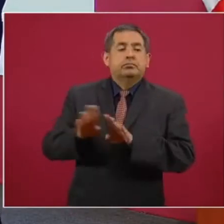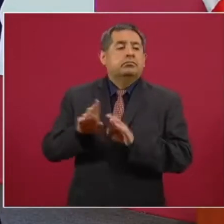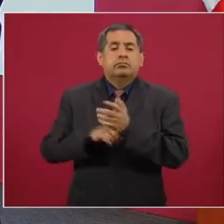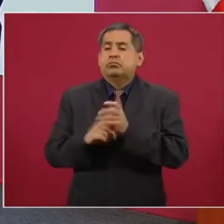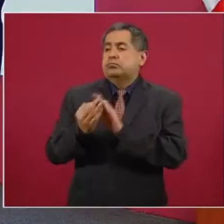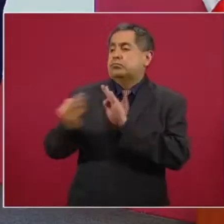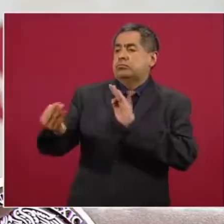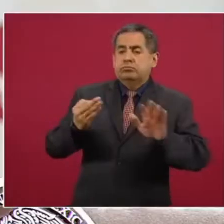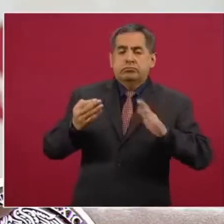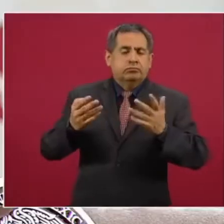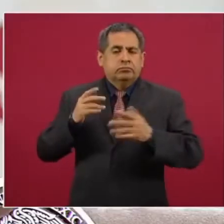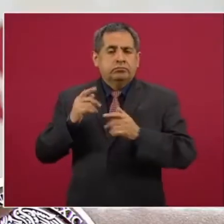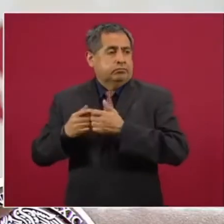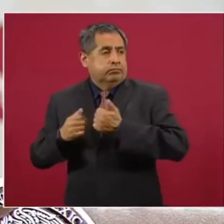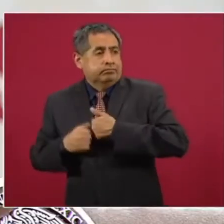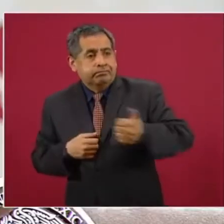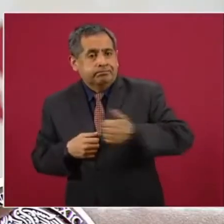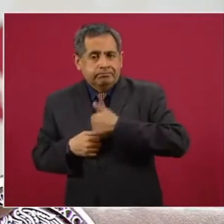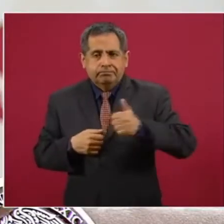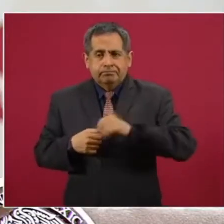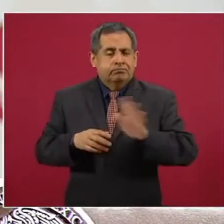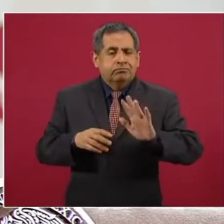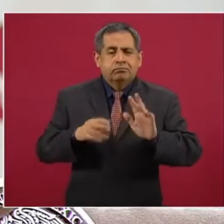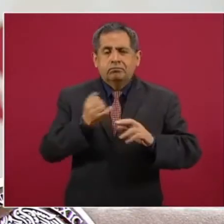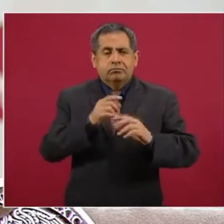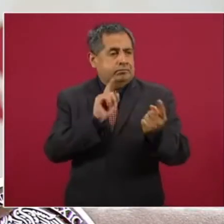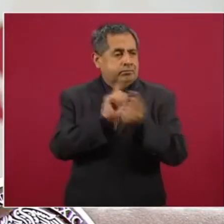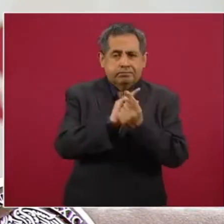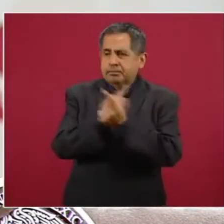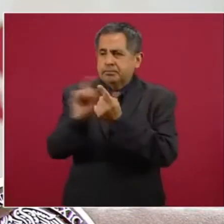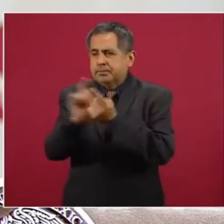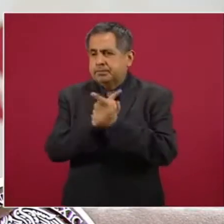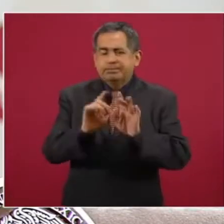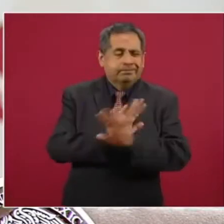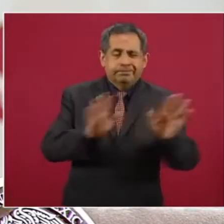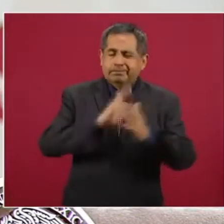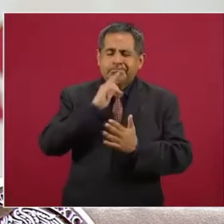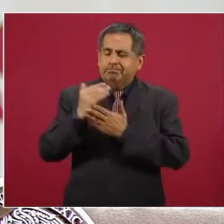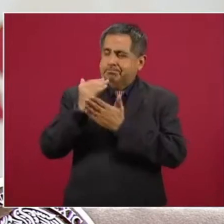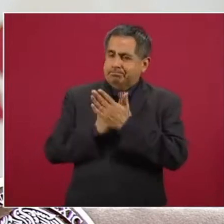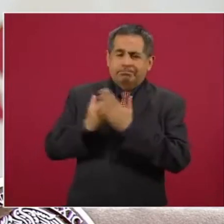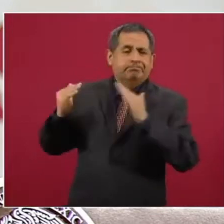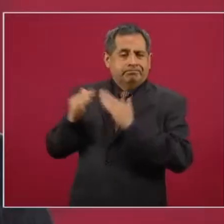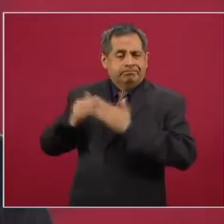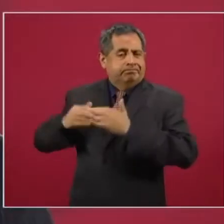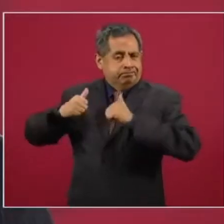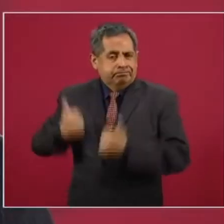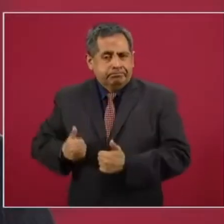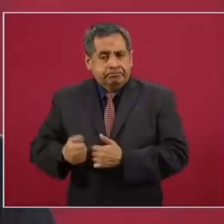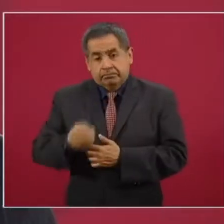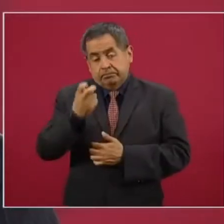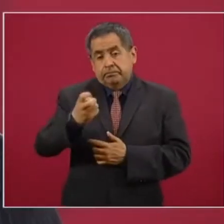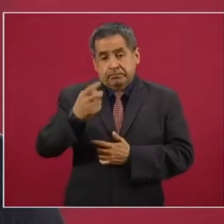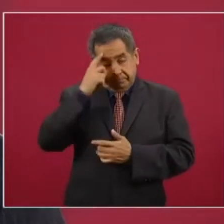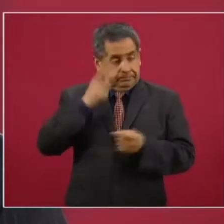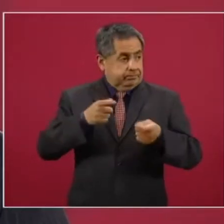distancia recorrida de todos los días, sino su encuentro en el espacio físico. Y esta es una de las medidas más útiles en el control de